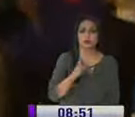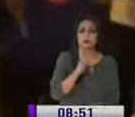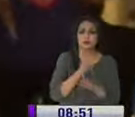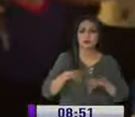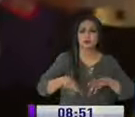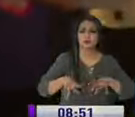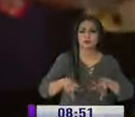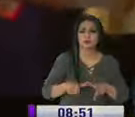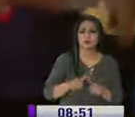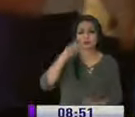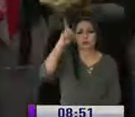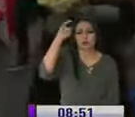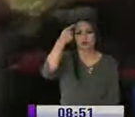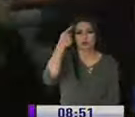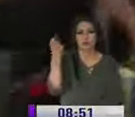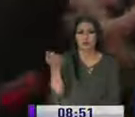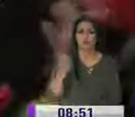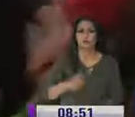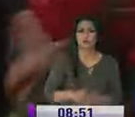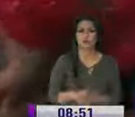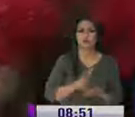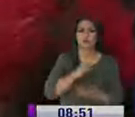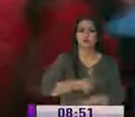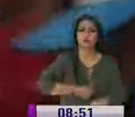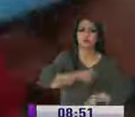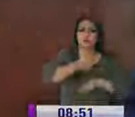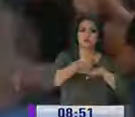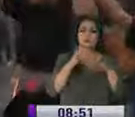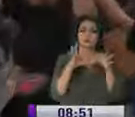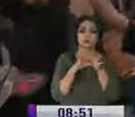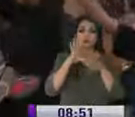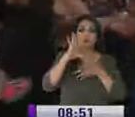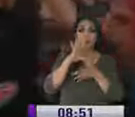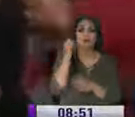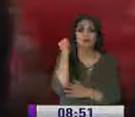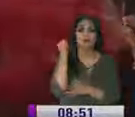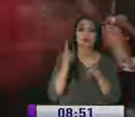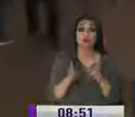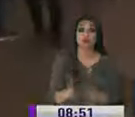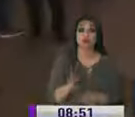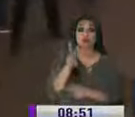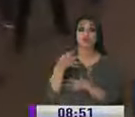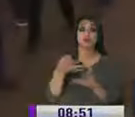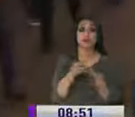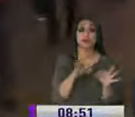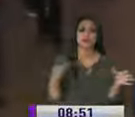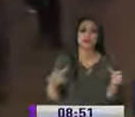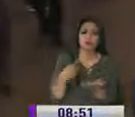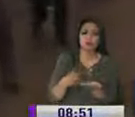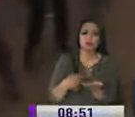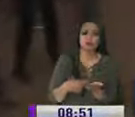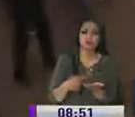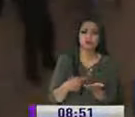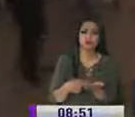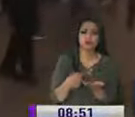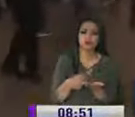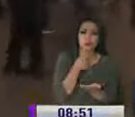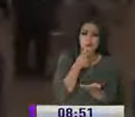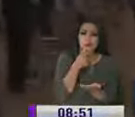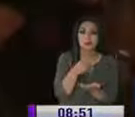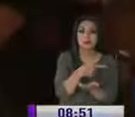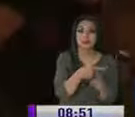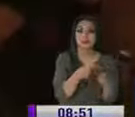mucho tiempo, desde cuando él formaba parte de las FARC. Tenemos información de que han cometido no solamente ilícitos en la frontera, sino que